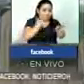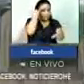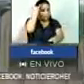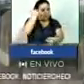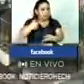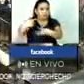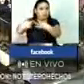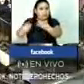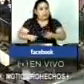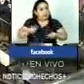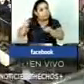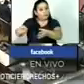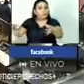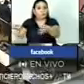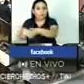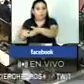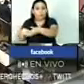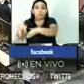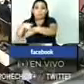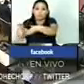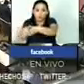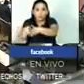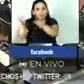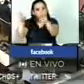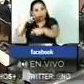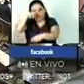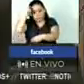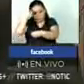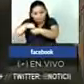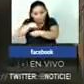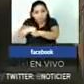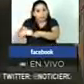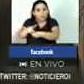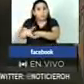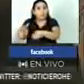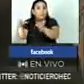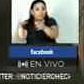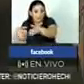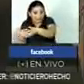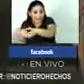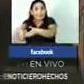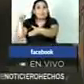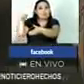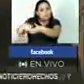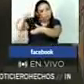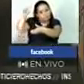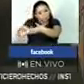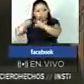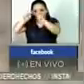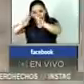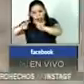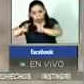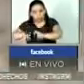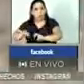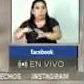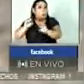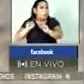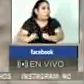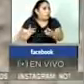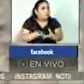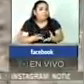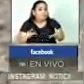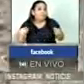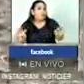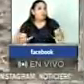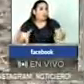ley a los diputados que conforman la Comisión Agropecuaria de la Asamblea Legislativa, para que esta pueda ser estudiada y así buscar la forma de